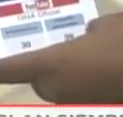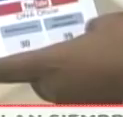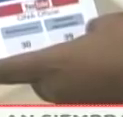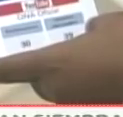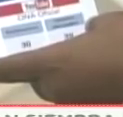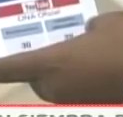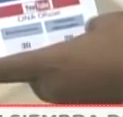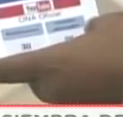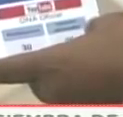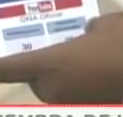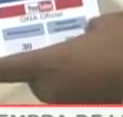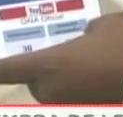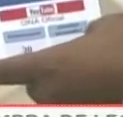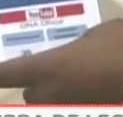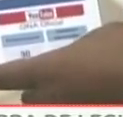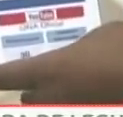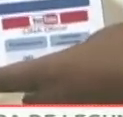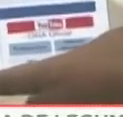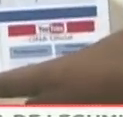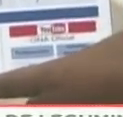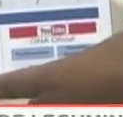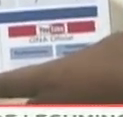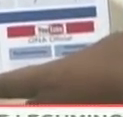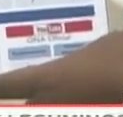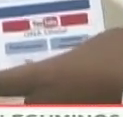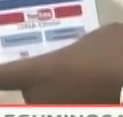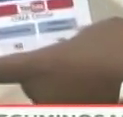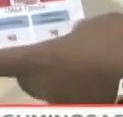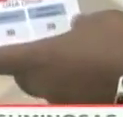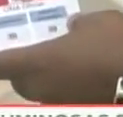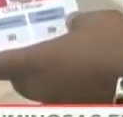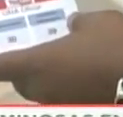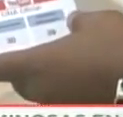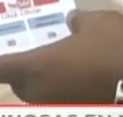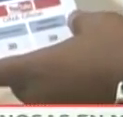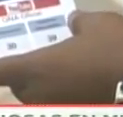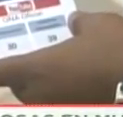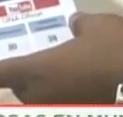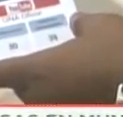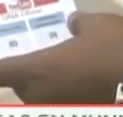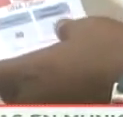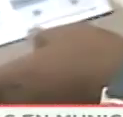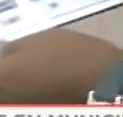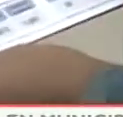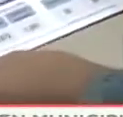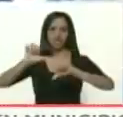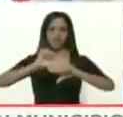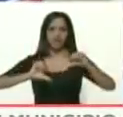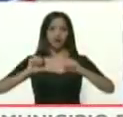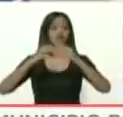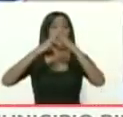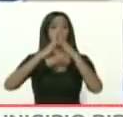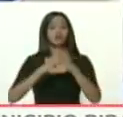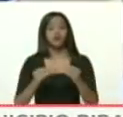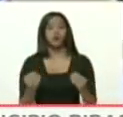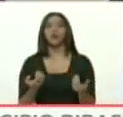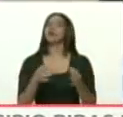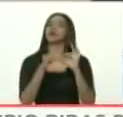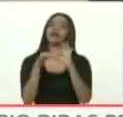y también la retención de 304 toneladas de sustancias químicas y todo lo que tiene que ver